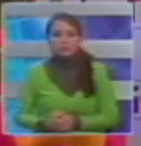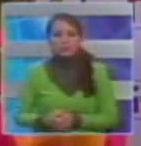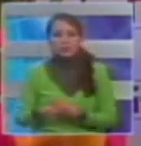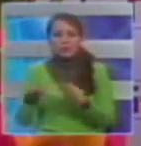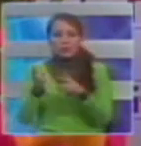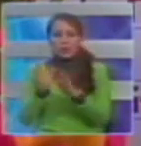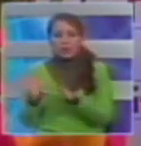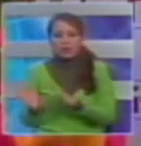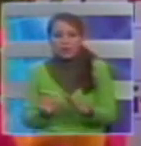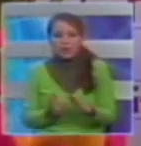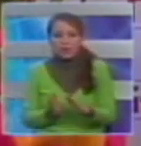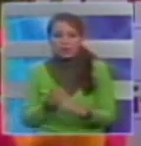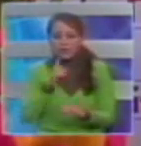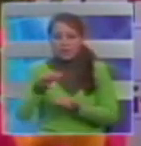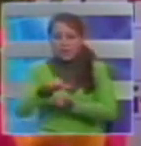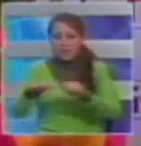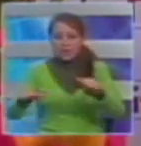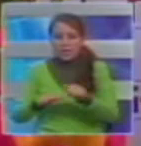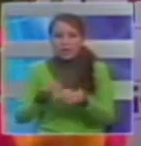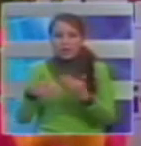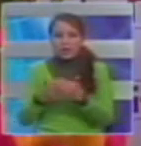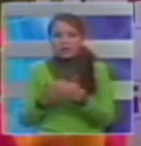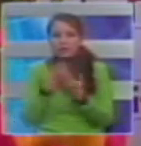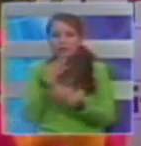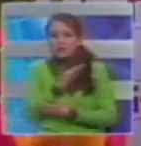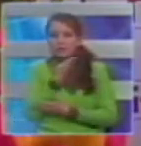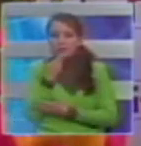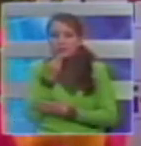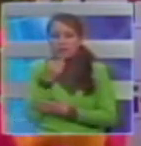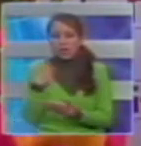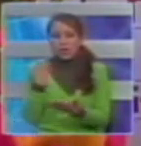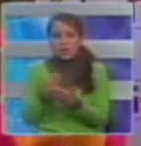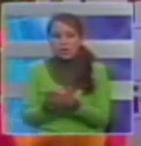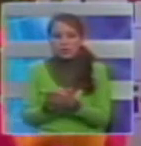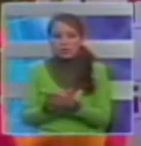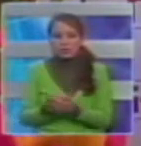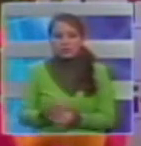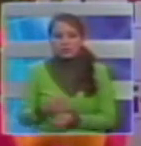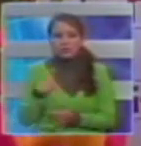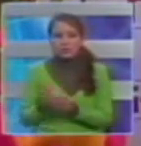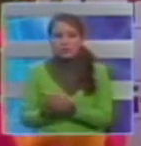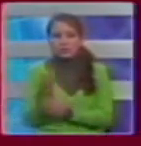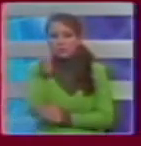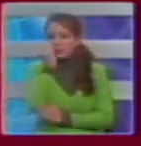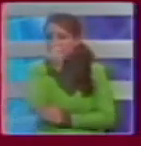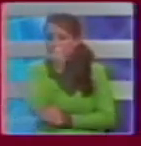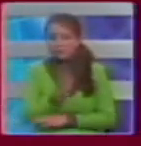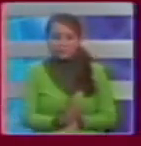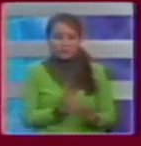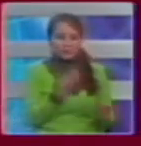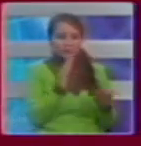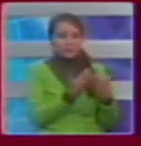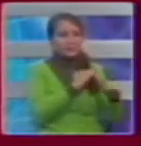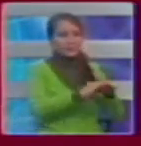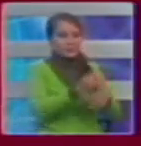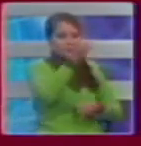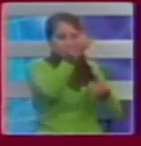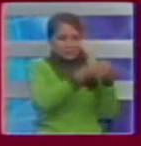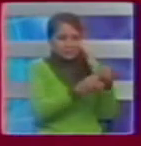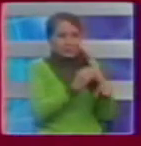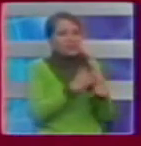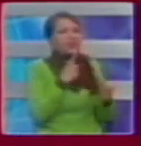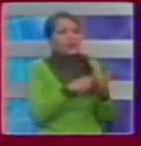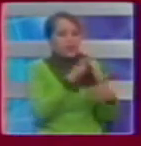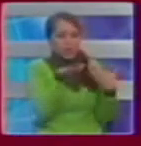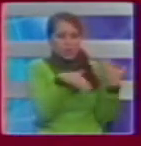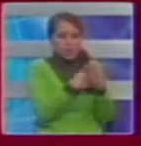están preparados para atenderle y asesorarle a que haga la mejor adquisición de la planta. Bueno, Iván, entonces haga una invitación precisamente para